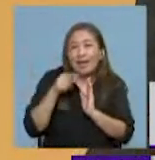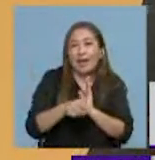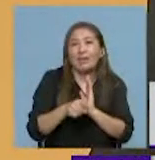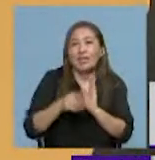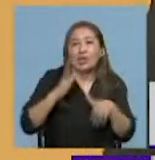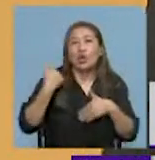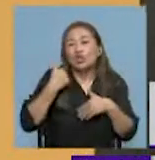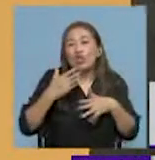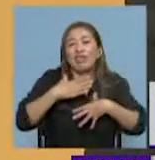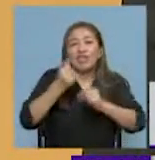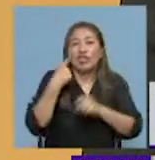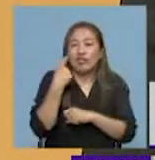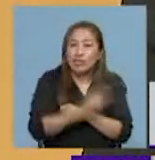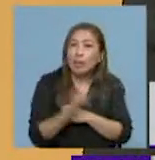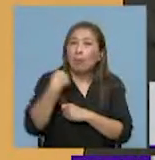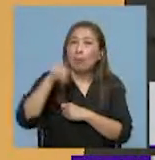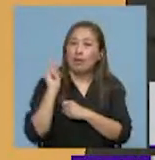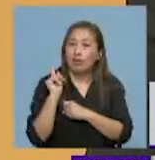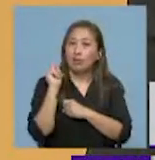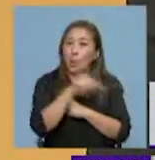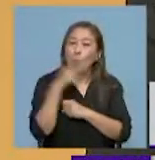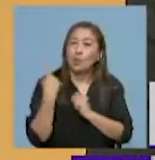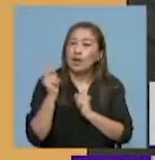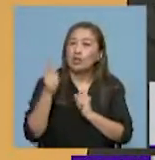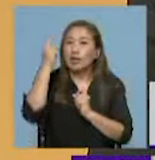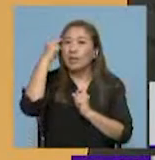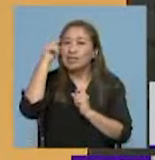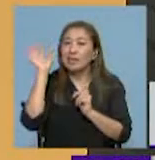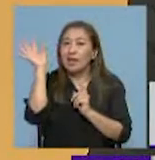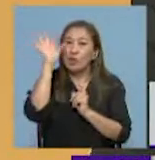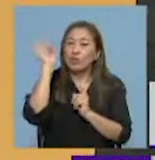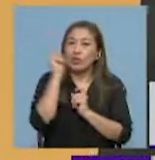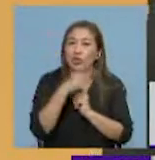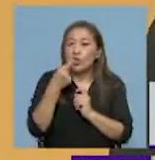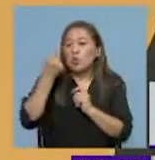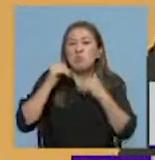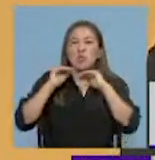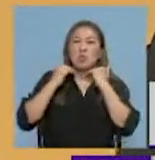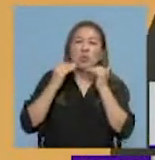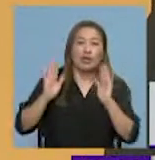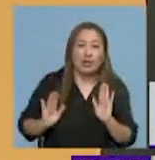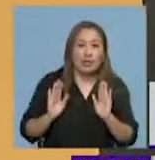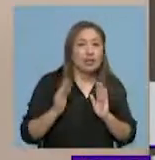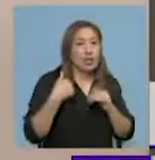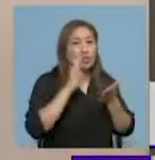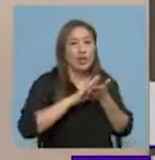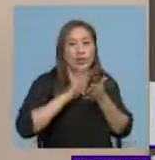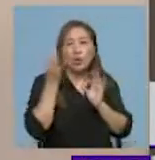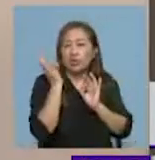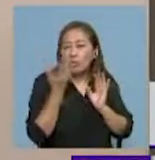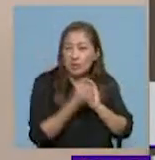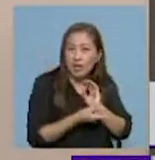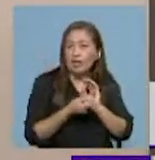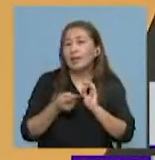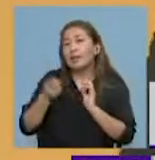pro-vida pero una cosa es que yo mi pensamiento personal acá no interesa en lo más mínimo parte por una situación también particular no